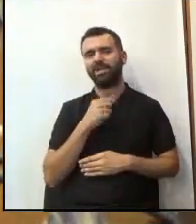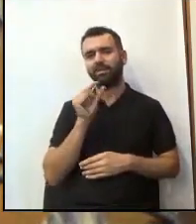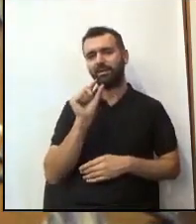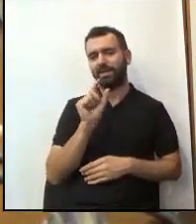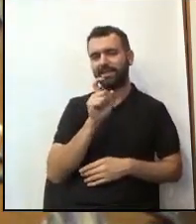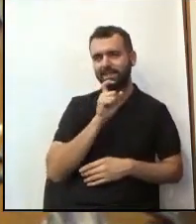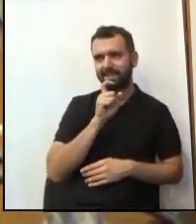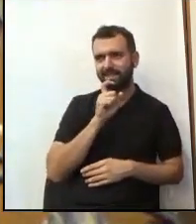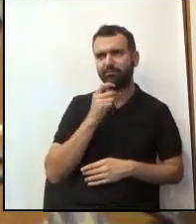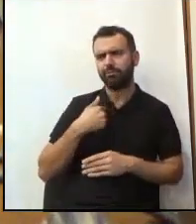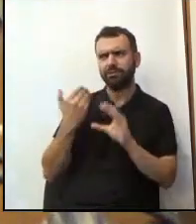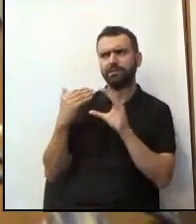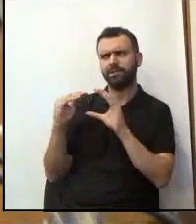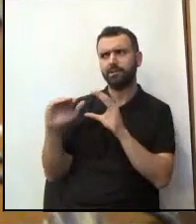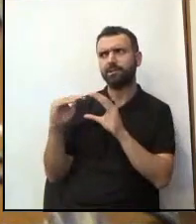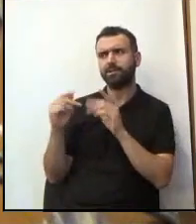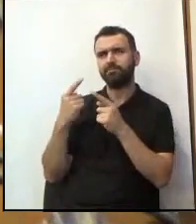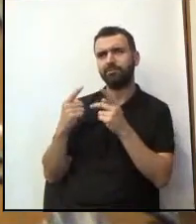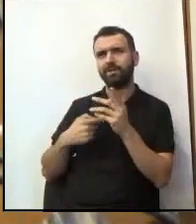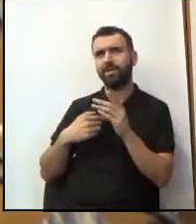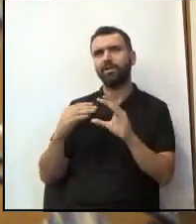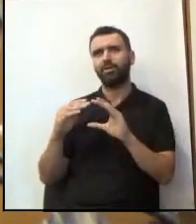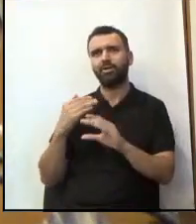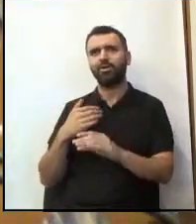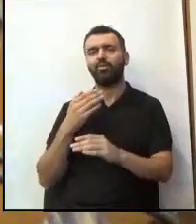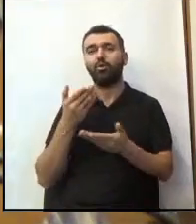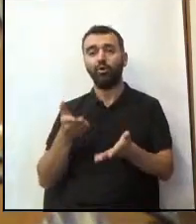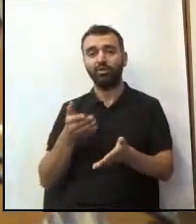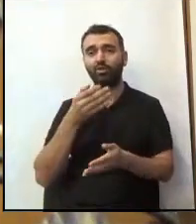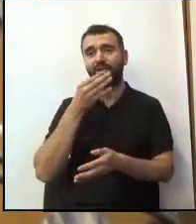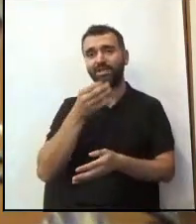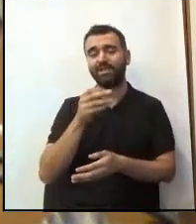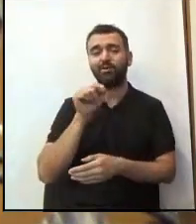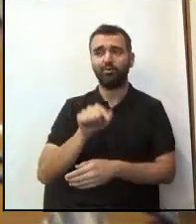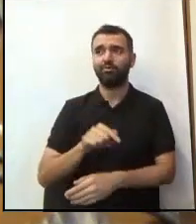un pequeño celo, porque le he mandado varios correos, entonces por eso lo voy a decir hoy día.